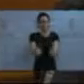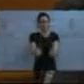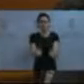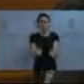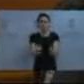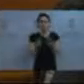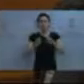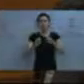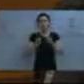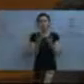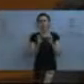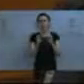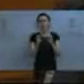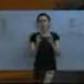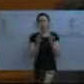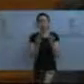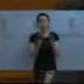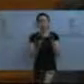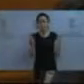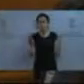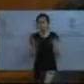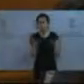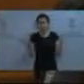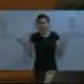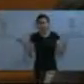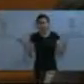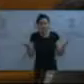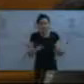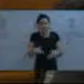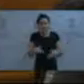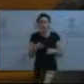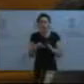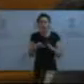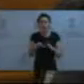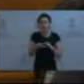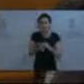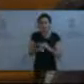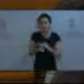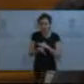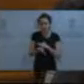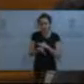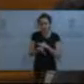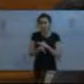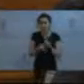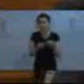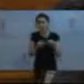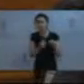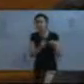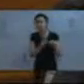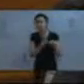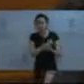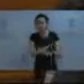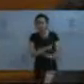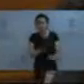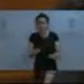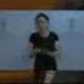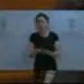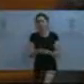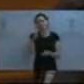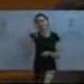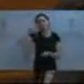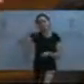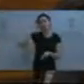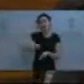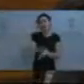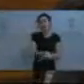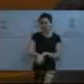transporte urgente y en lo que respecta a la zona interior del Oriente, que, como usted bien sabe, esta